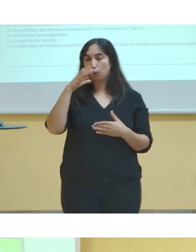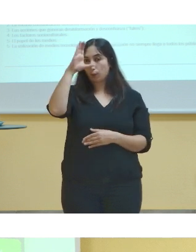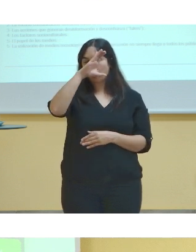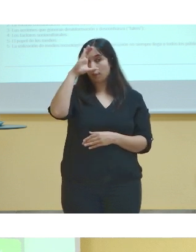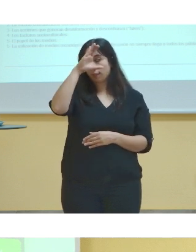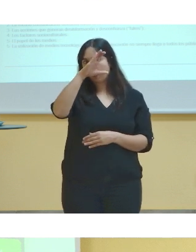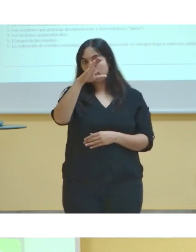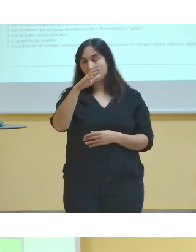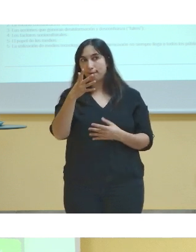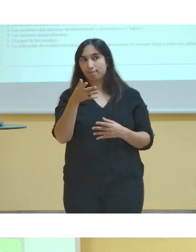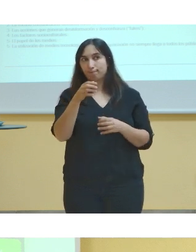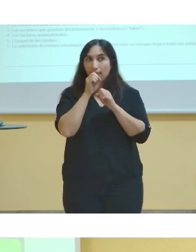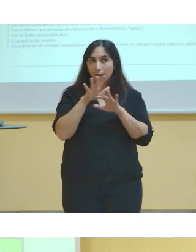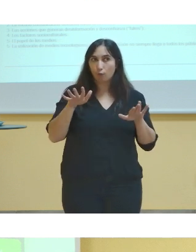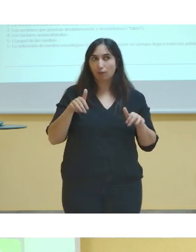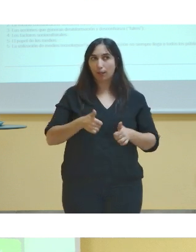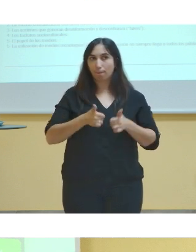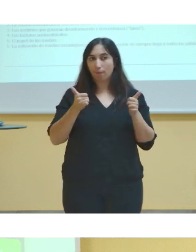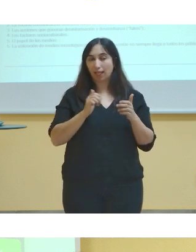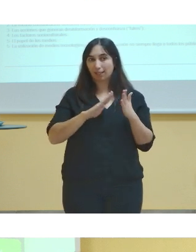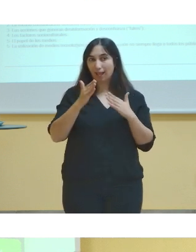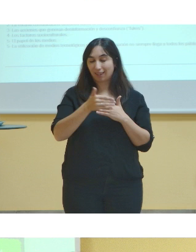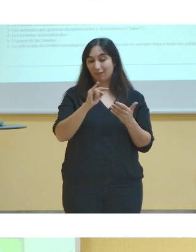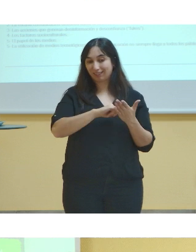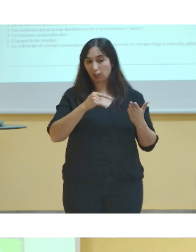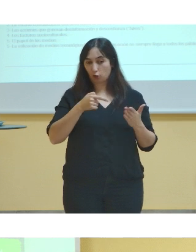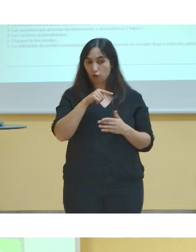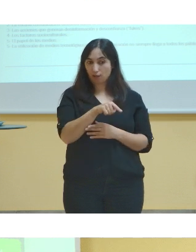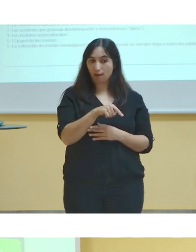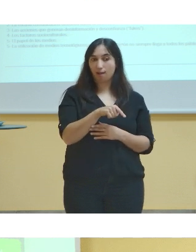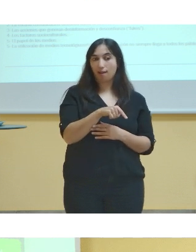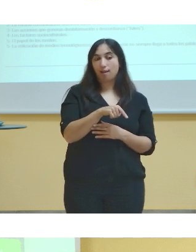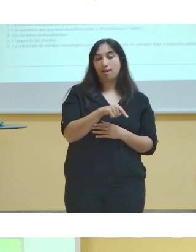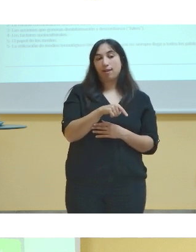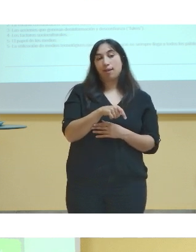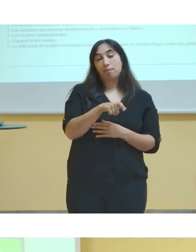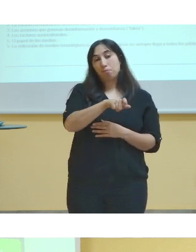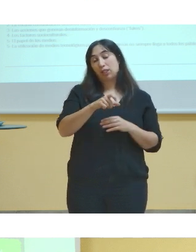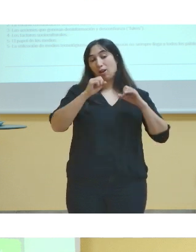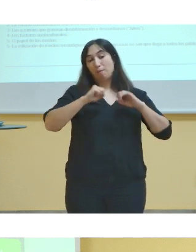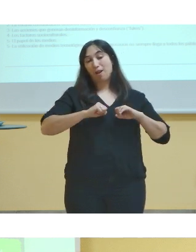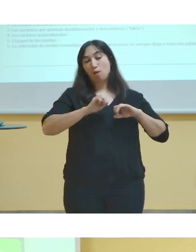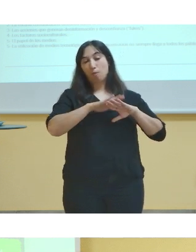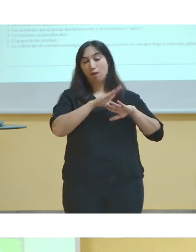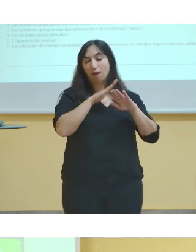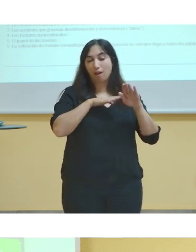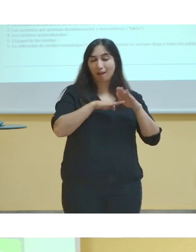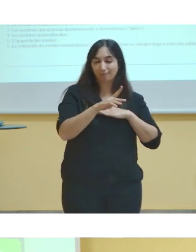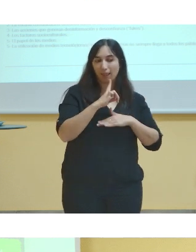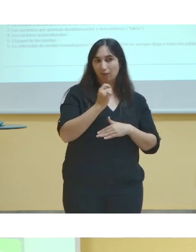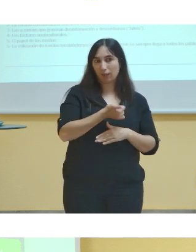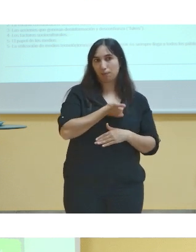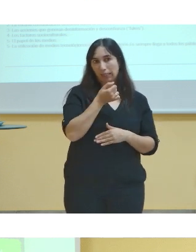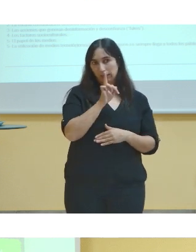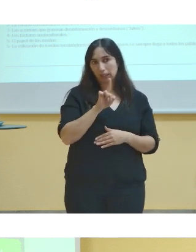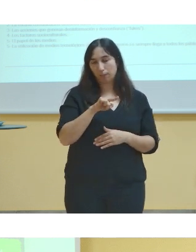se difunde más a través de medios tecnológicos, que a lo mejor la gente mayor pues tiene más dificultad de acceder, ¿no?